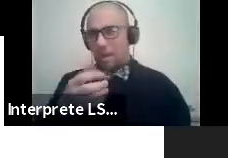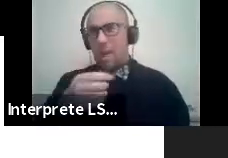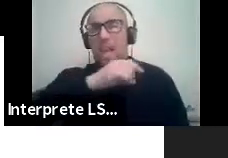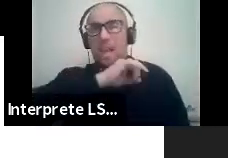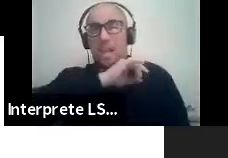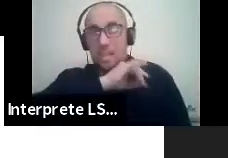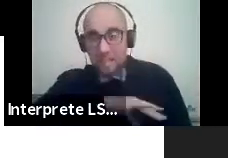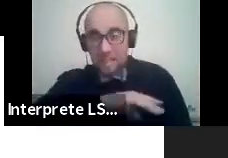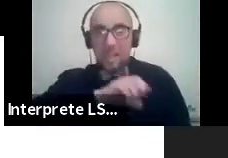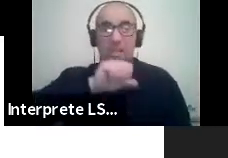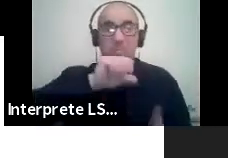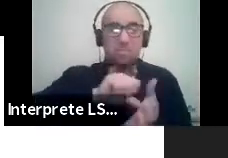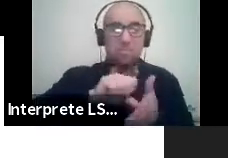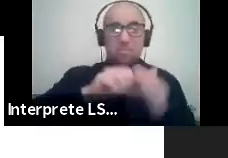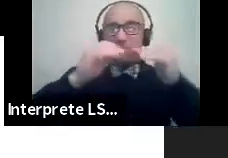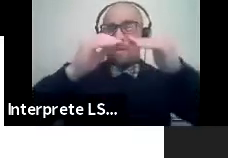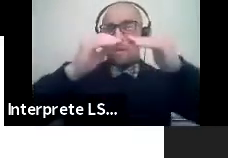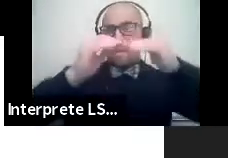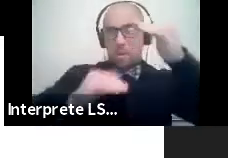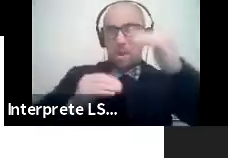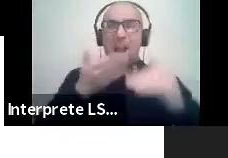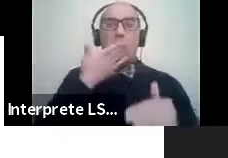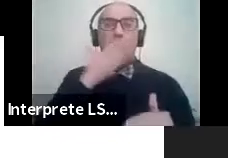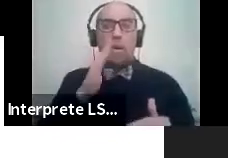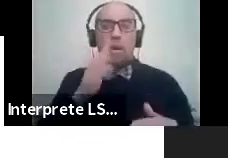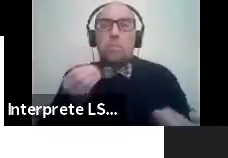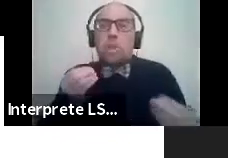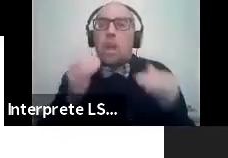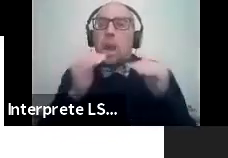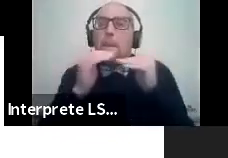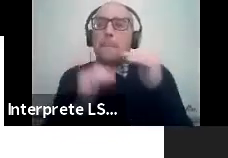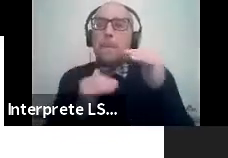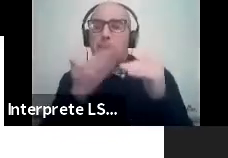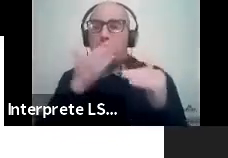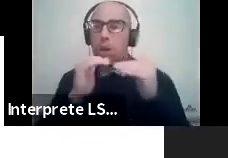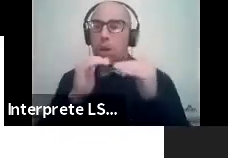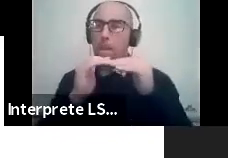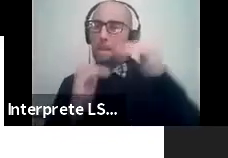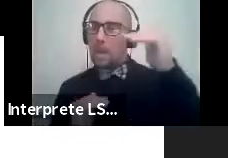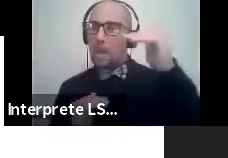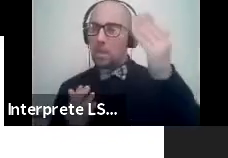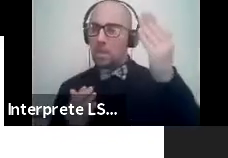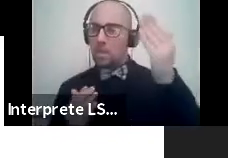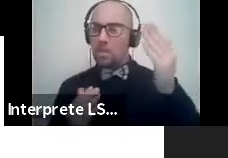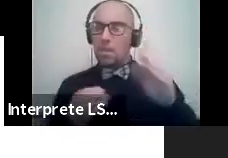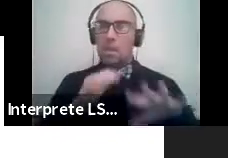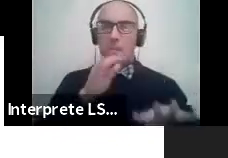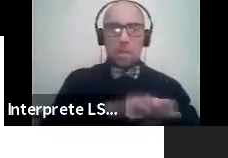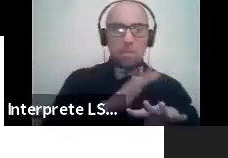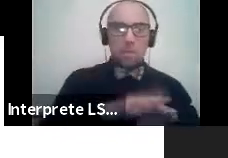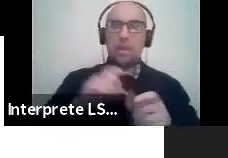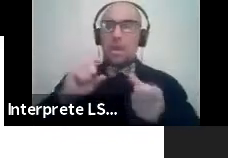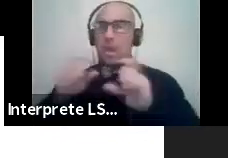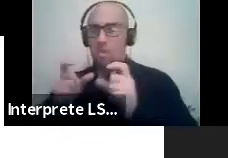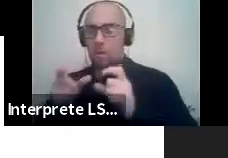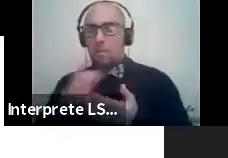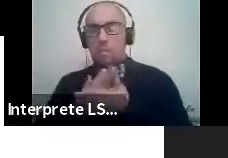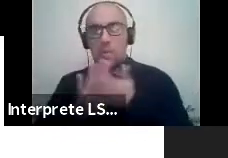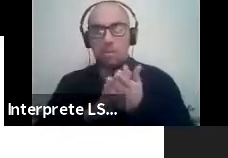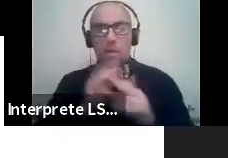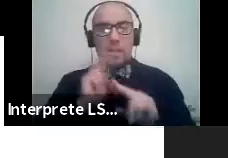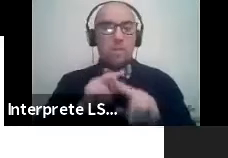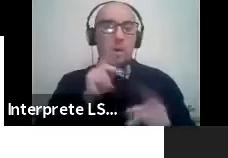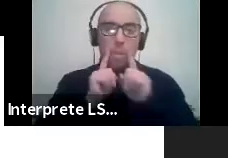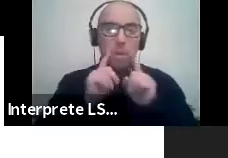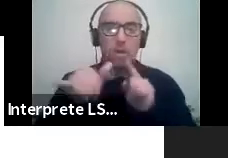tenemos una brecha, somos líderes en brecha de género en matemática, ¿ya? Y esto lo podemos ver en las pruebas internacionales